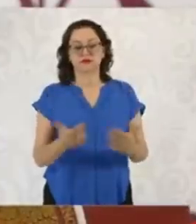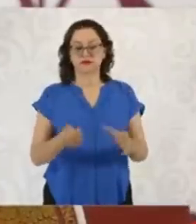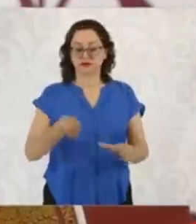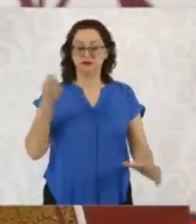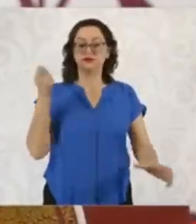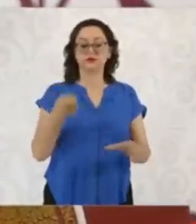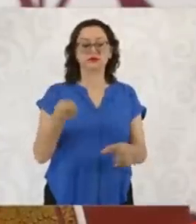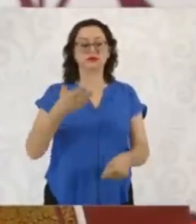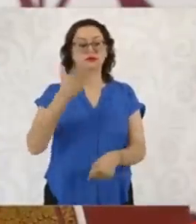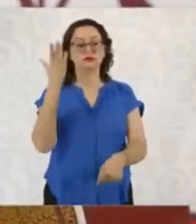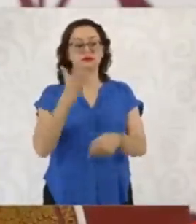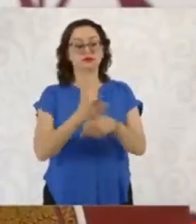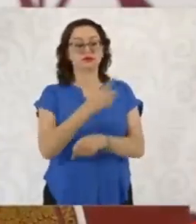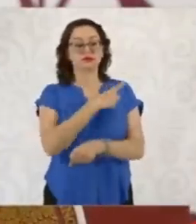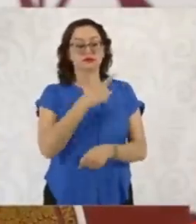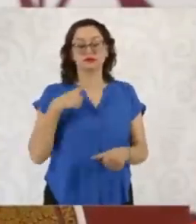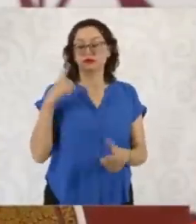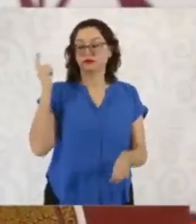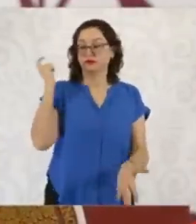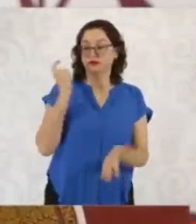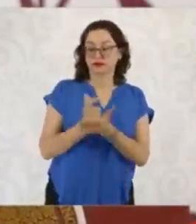sentencia.